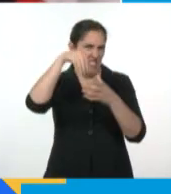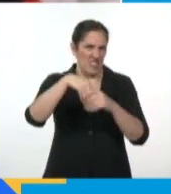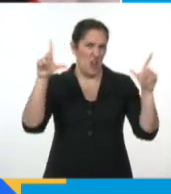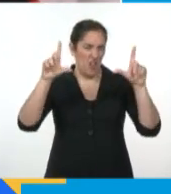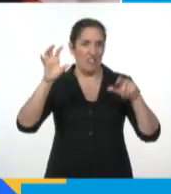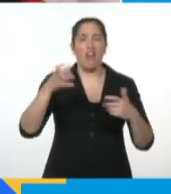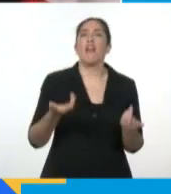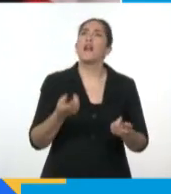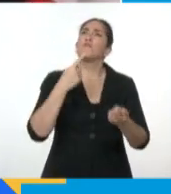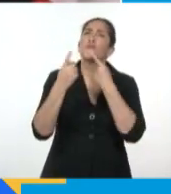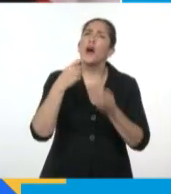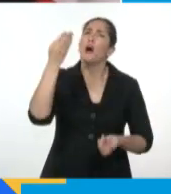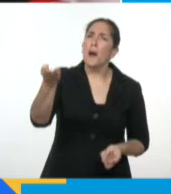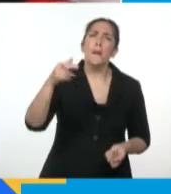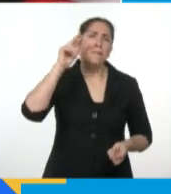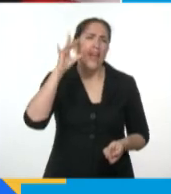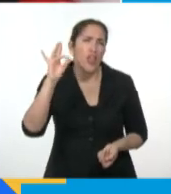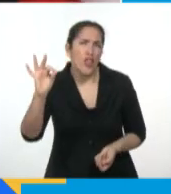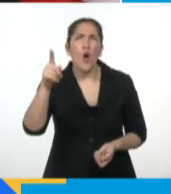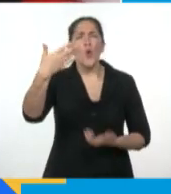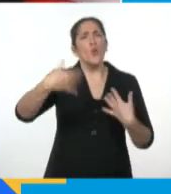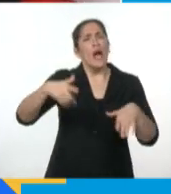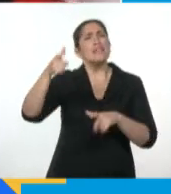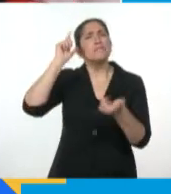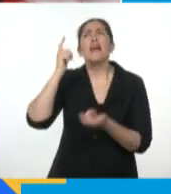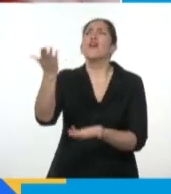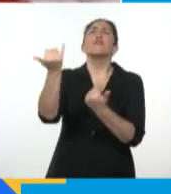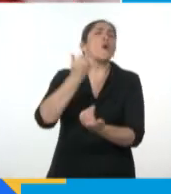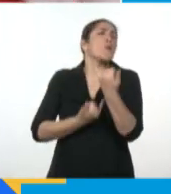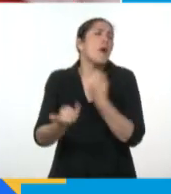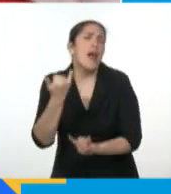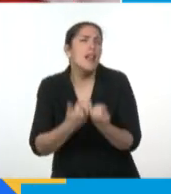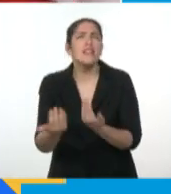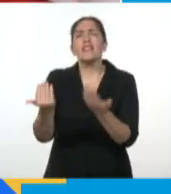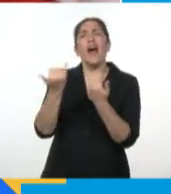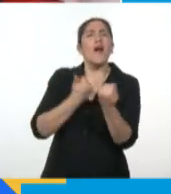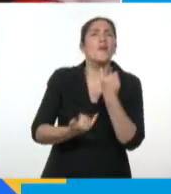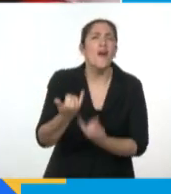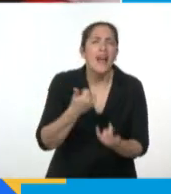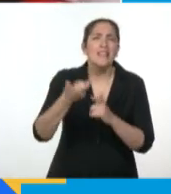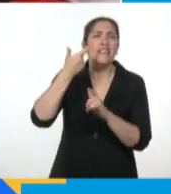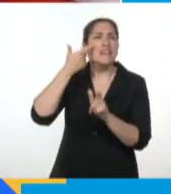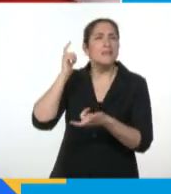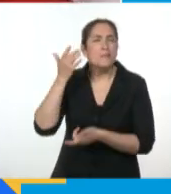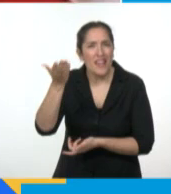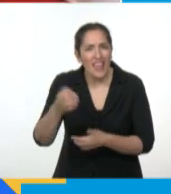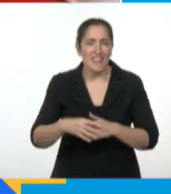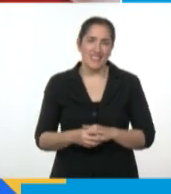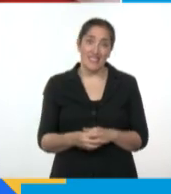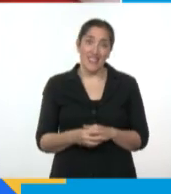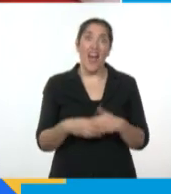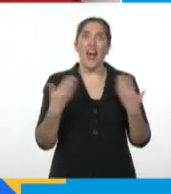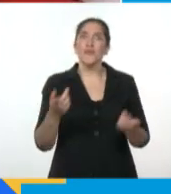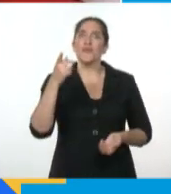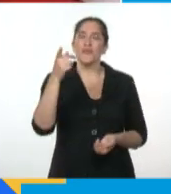le decía: don Pedro, su experiencia, cuénteme algo, cuéntenos algo de su experiencia.